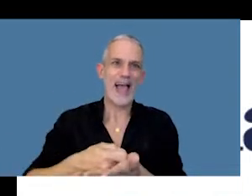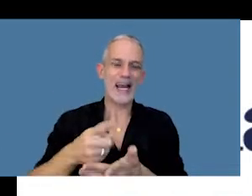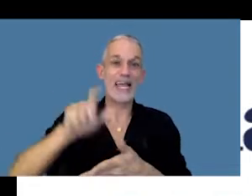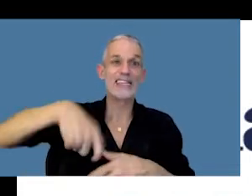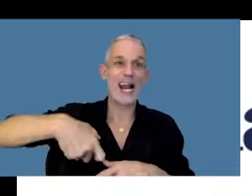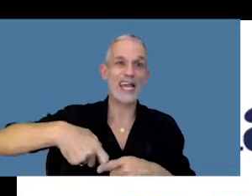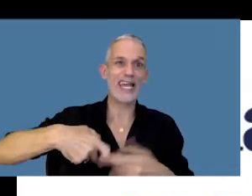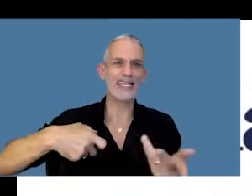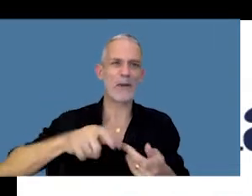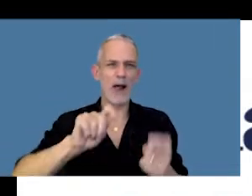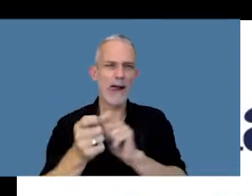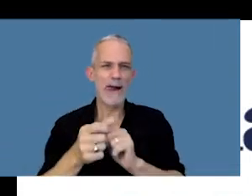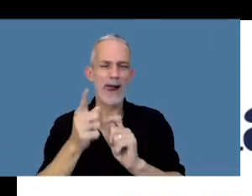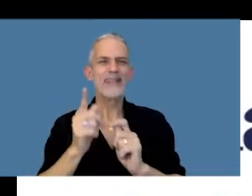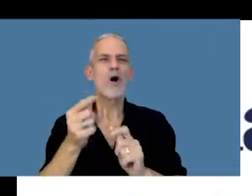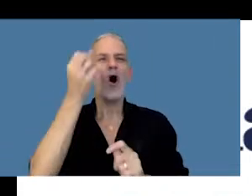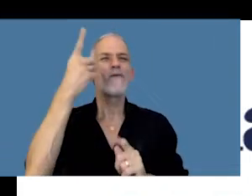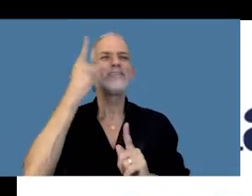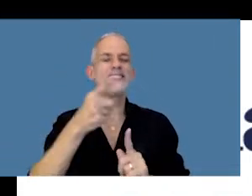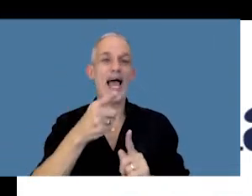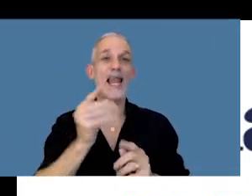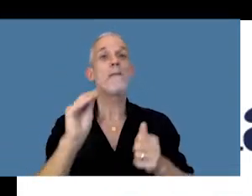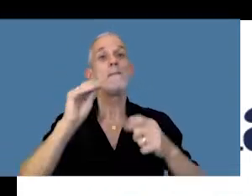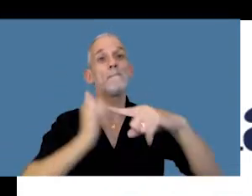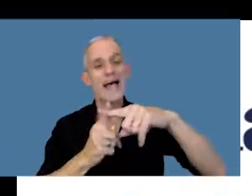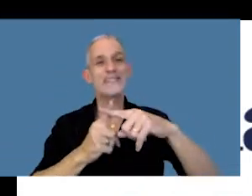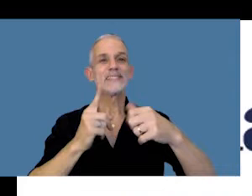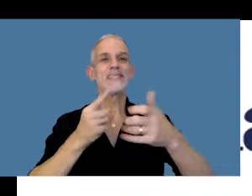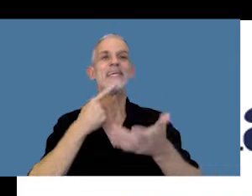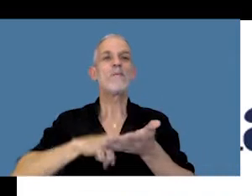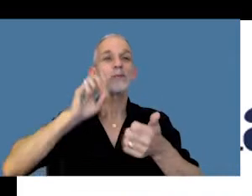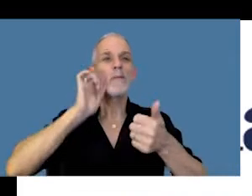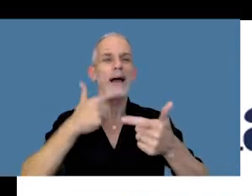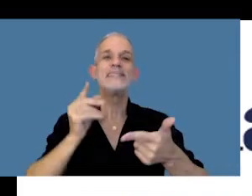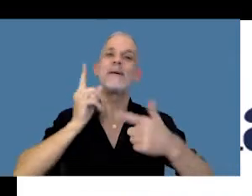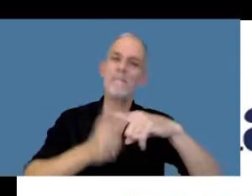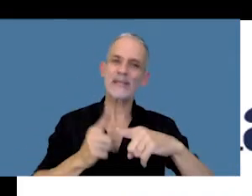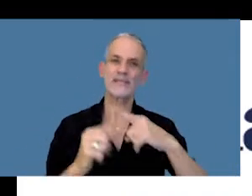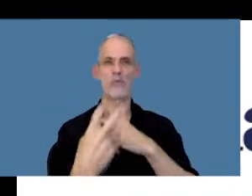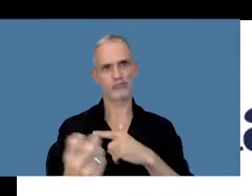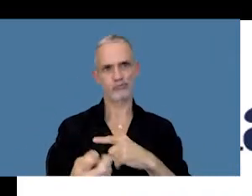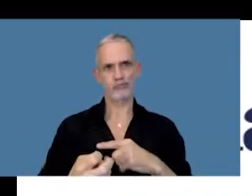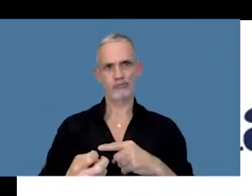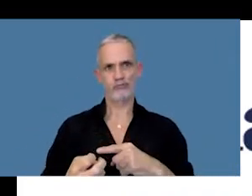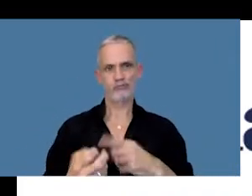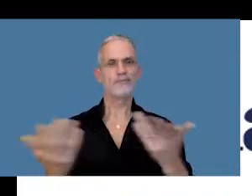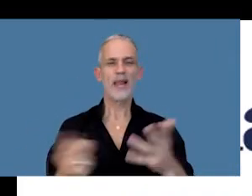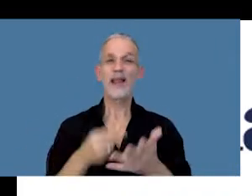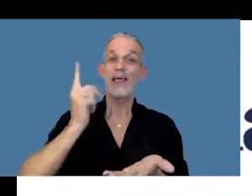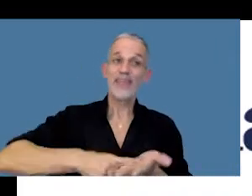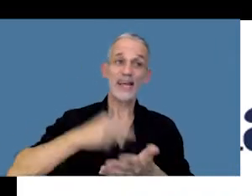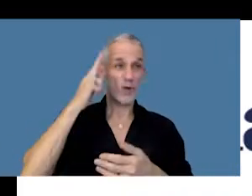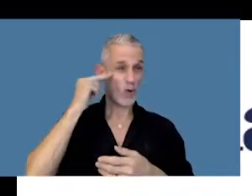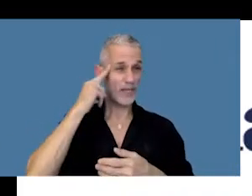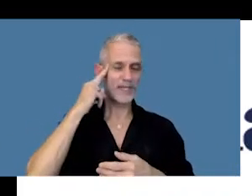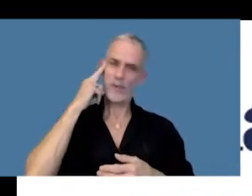crédito a la conversión del tipo oficial, más impuesto país, más percepción. El decreto 99